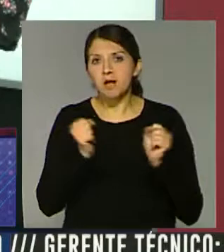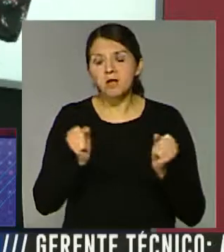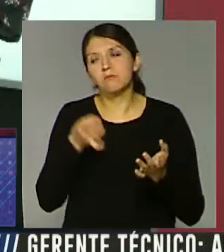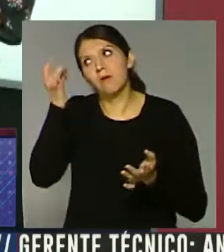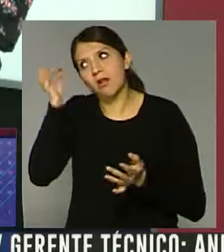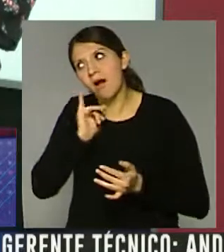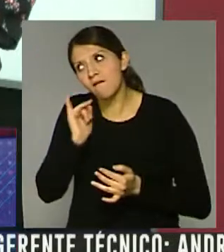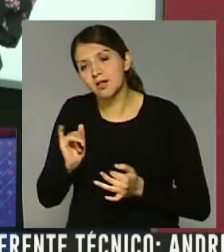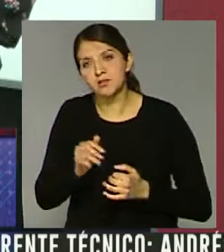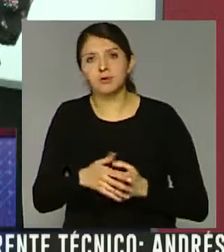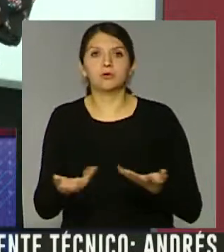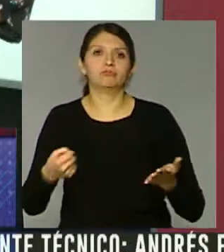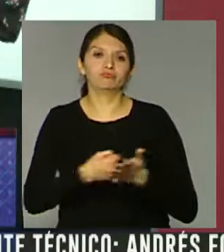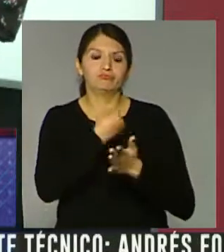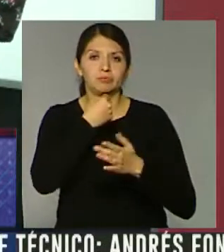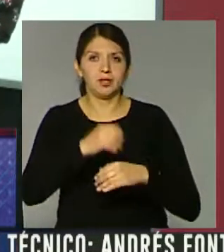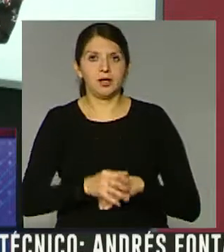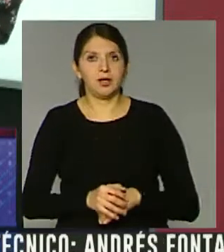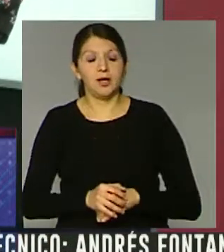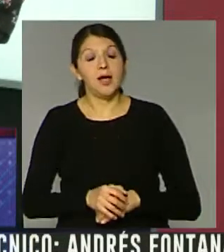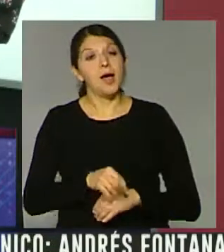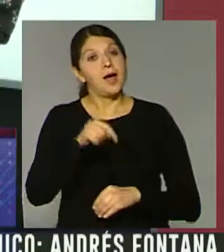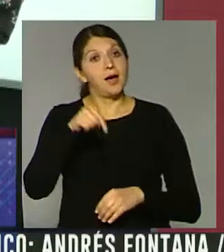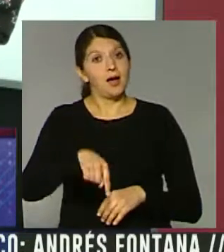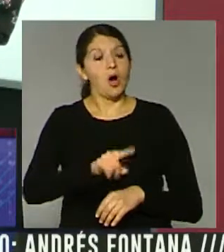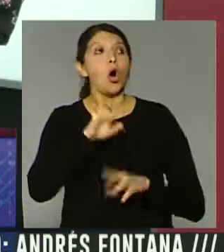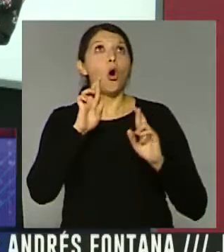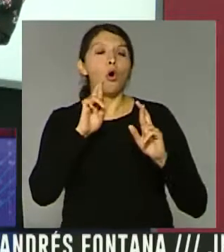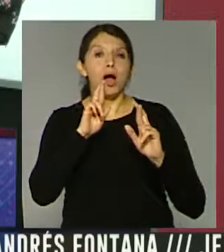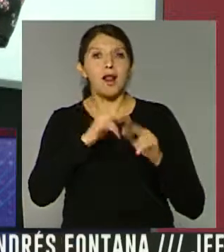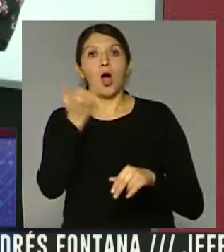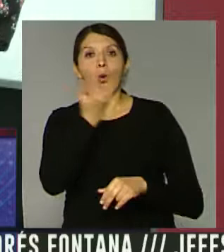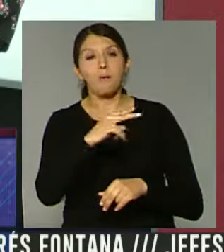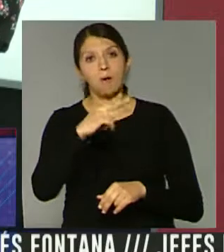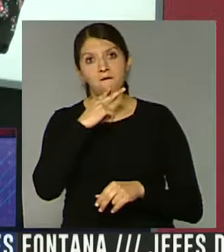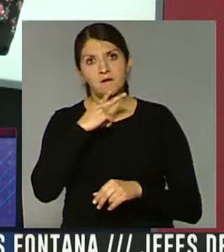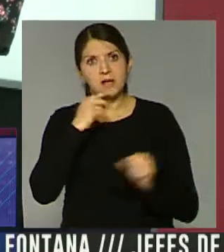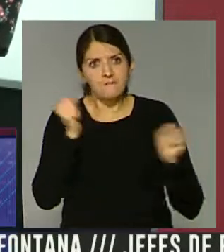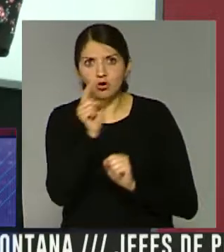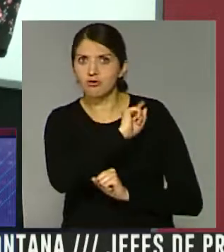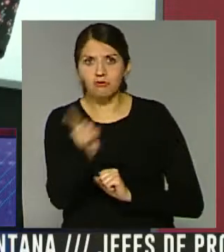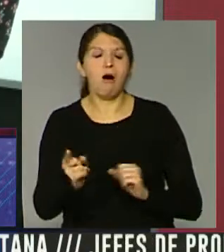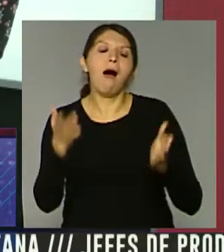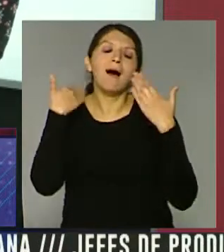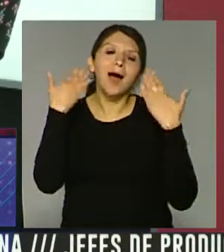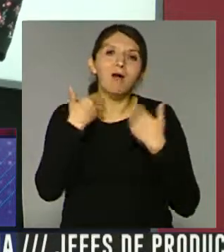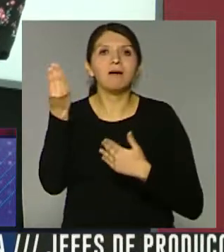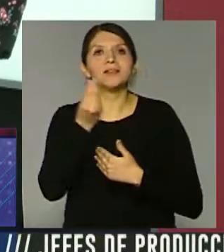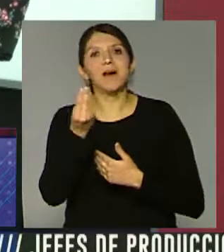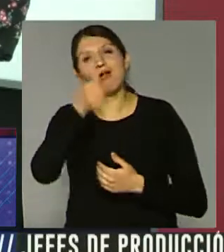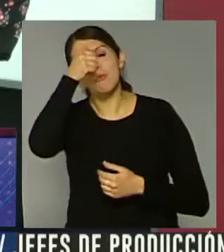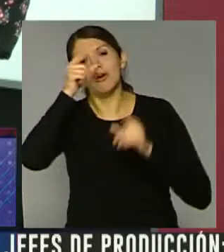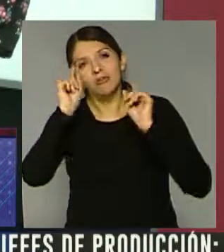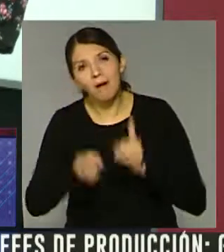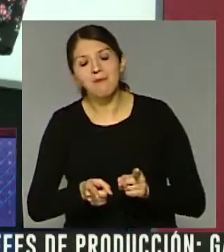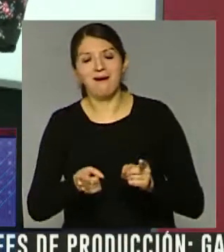bien. Esperemos que en esta, bueno, no quiero decir nada, pero que esperemos que fallen. Que el jueves y el viernes sean unos días espléndidos y tengamos calor el fin de semana y podamos ir a